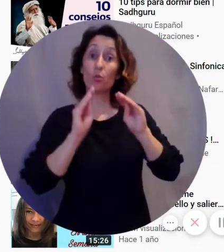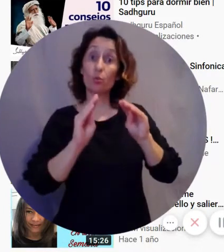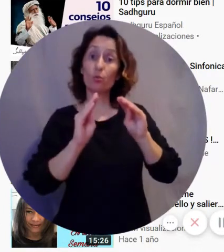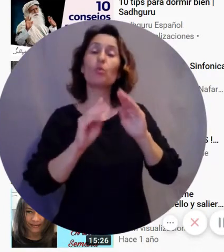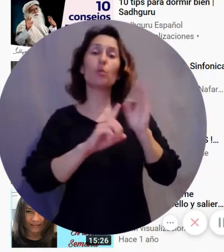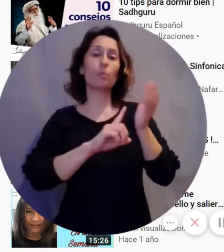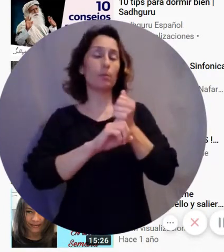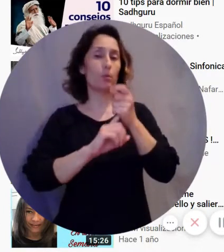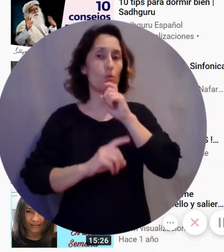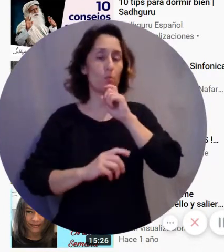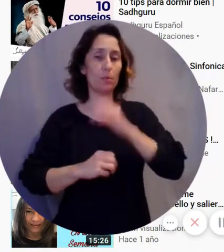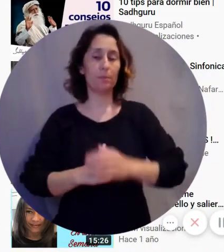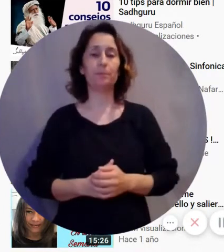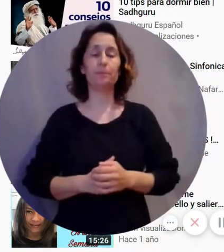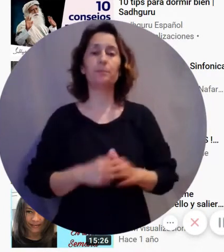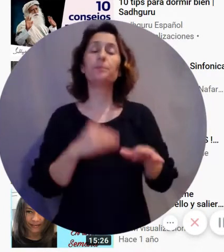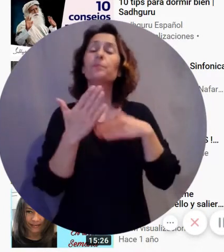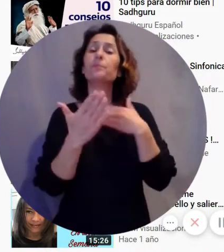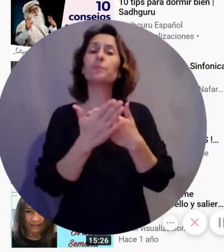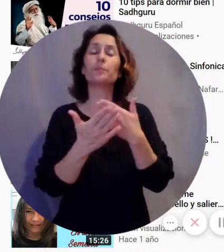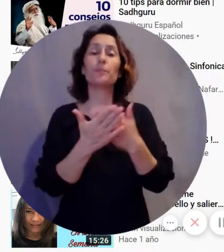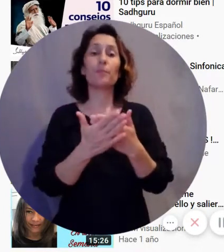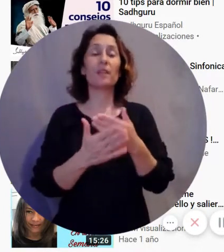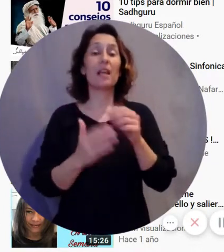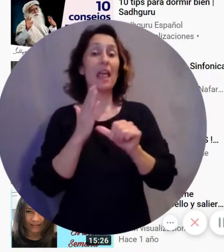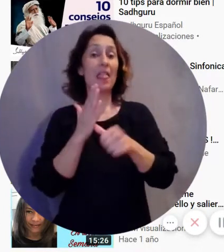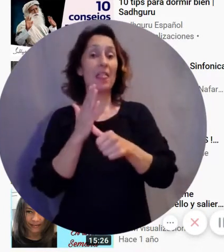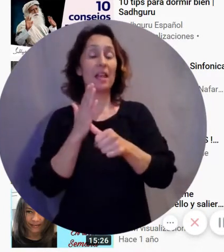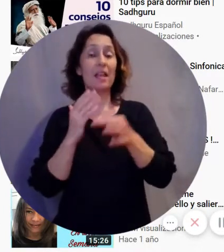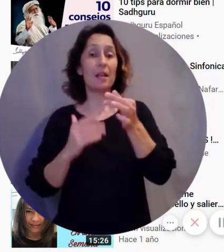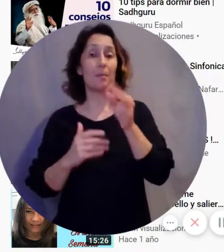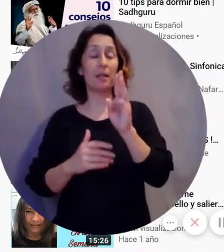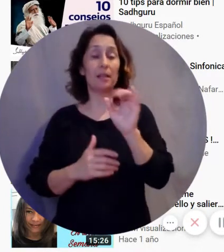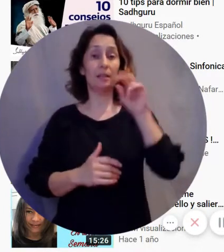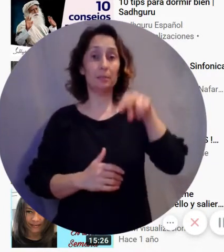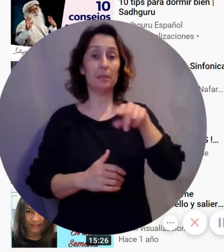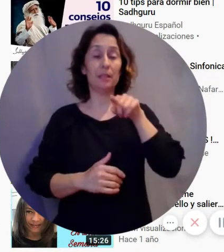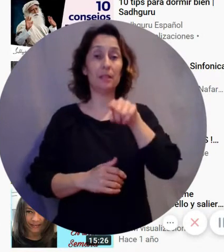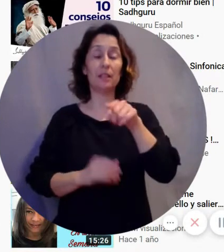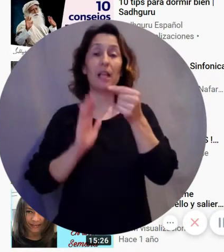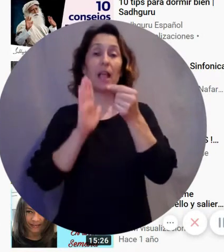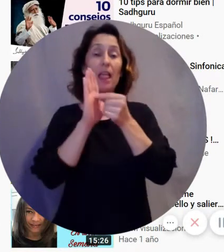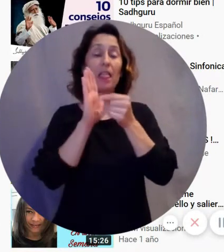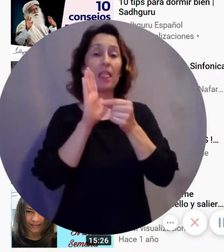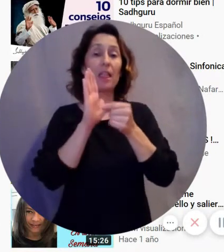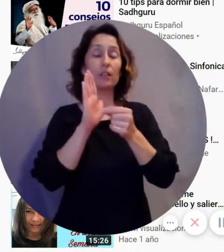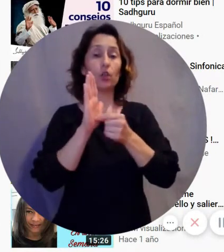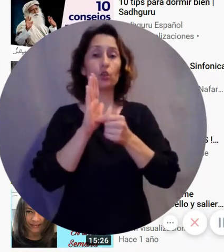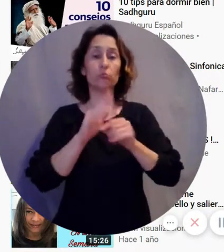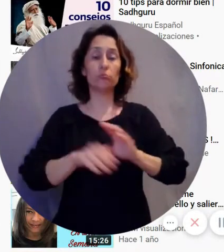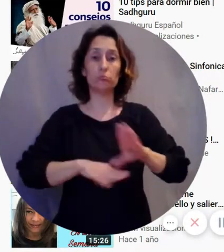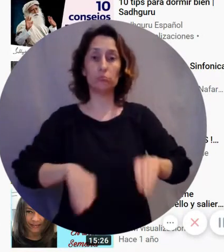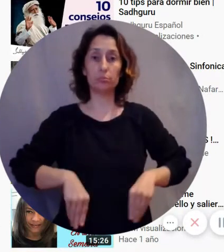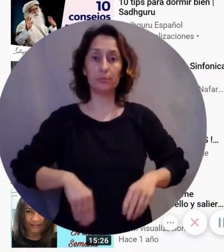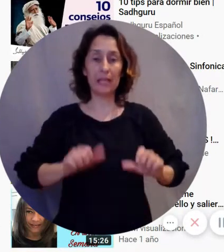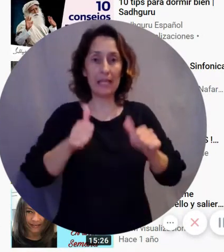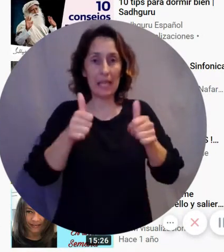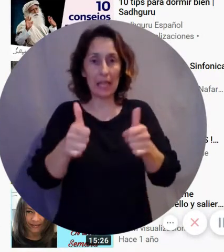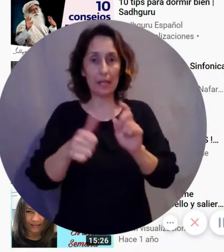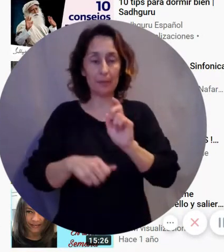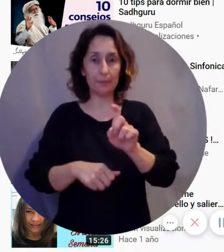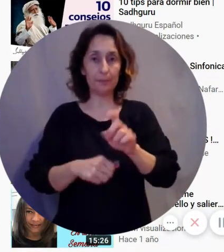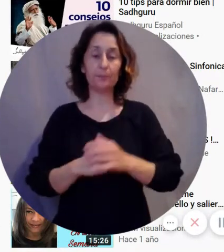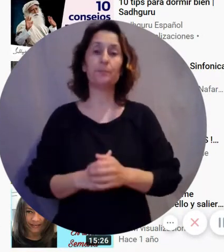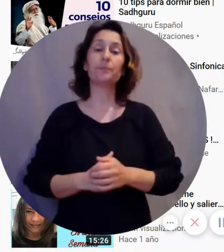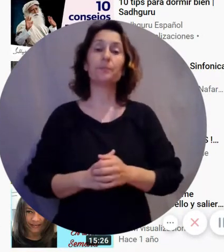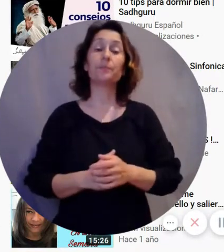Autenticación. Si elegimos DNI más PIN, complementaremos los datos para acceder y pulsaremos Iniciar. Es importante que tengas en cuenta que